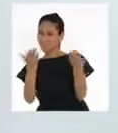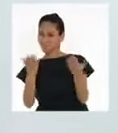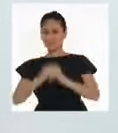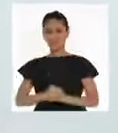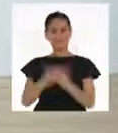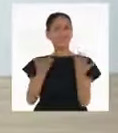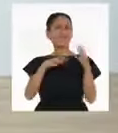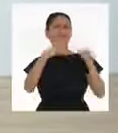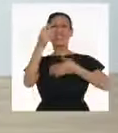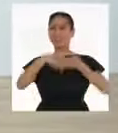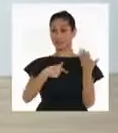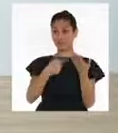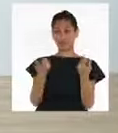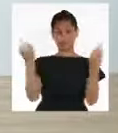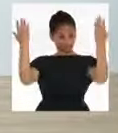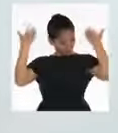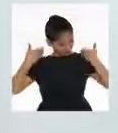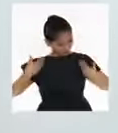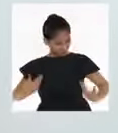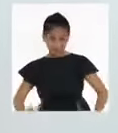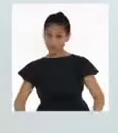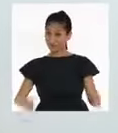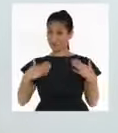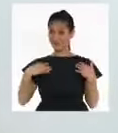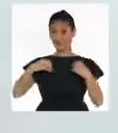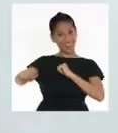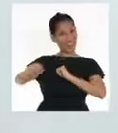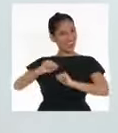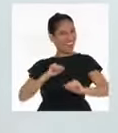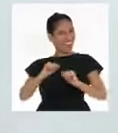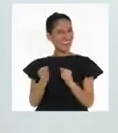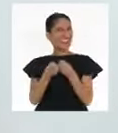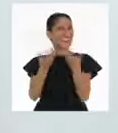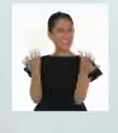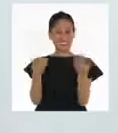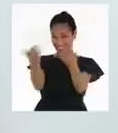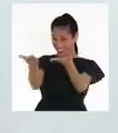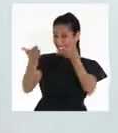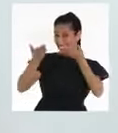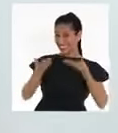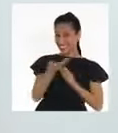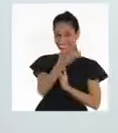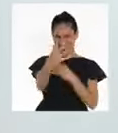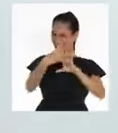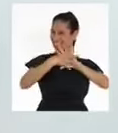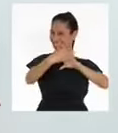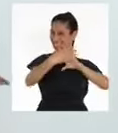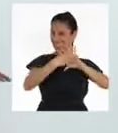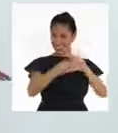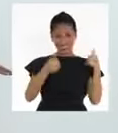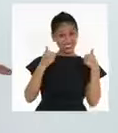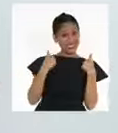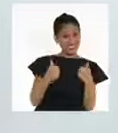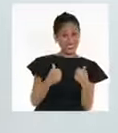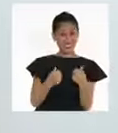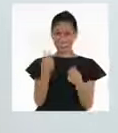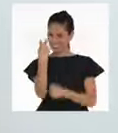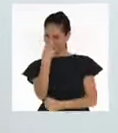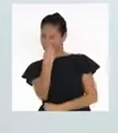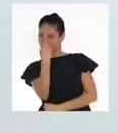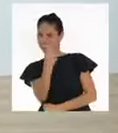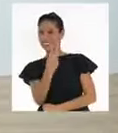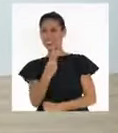¿Cuál es? Nuestro cuerpo. Entonces te invito a que me acompañes en esta hermosa aventura, ¿sí? Vamos a buscar algo